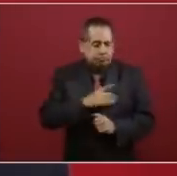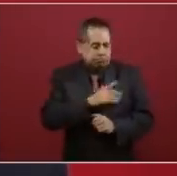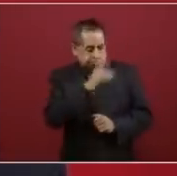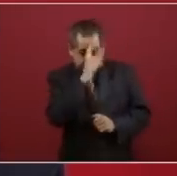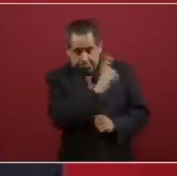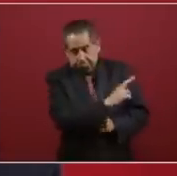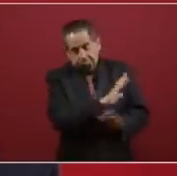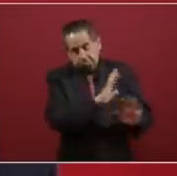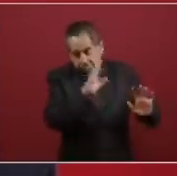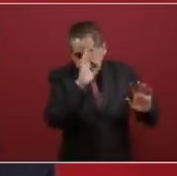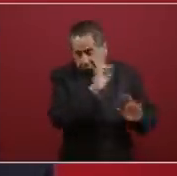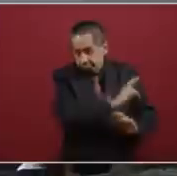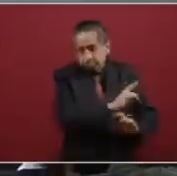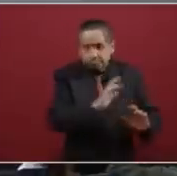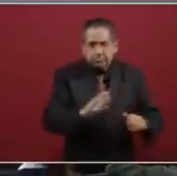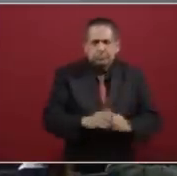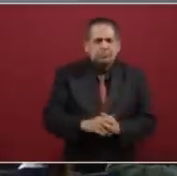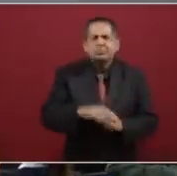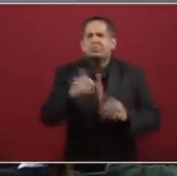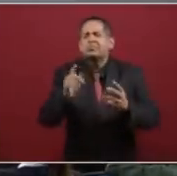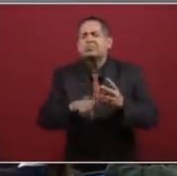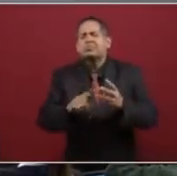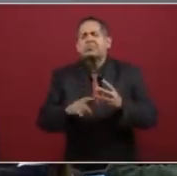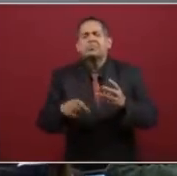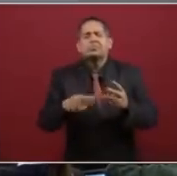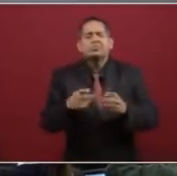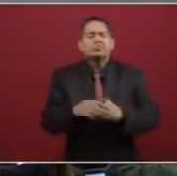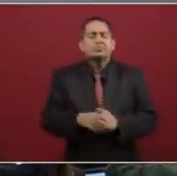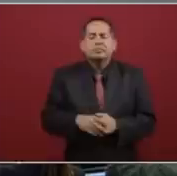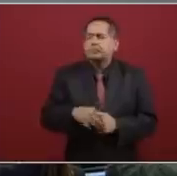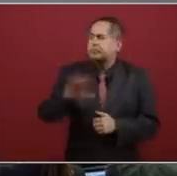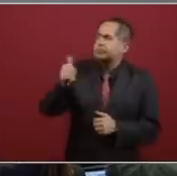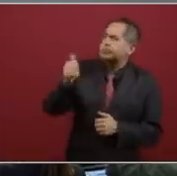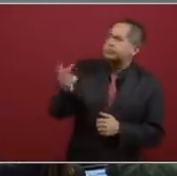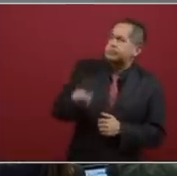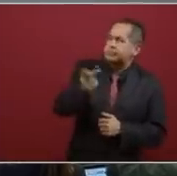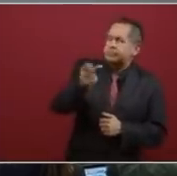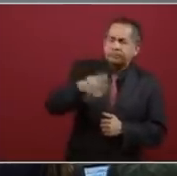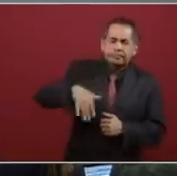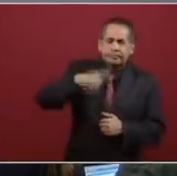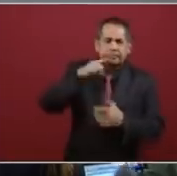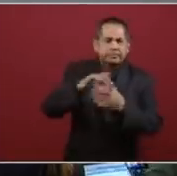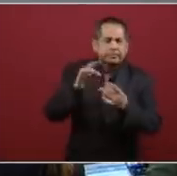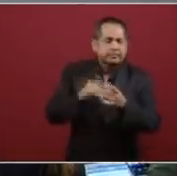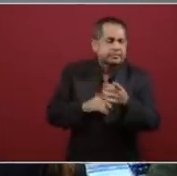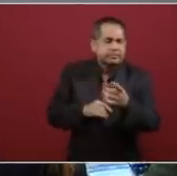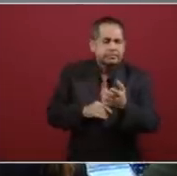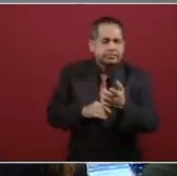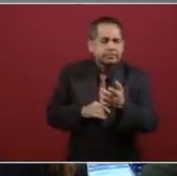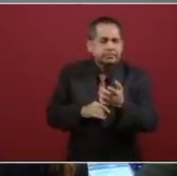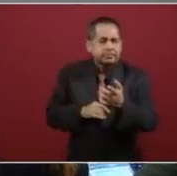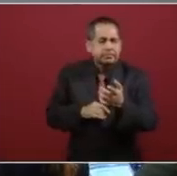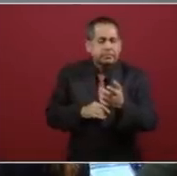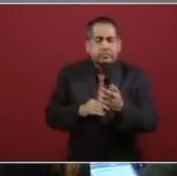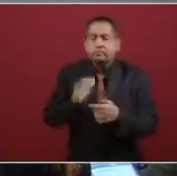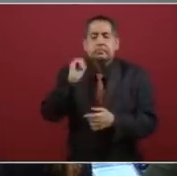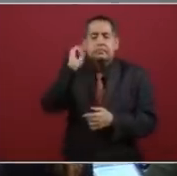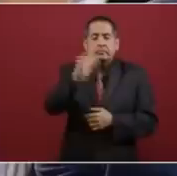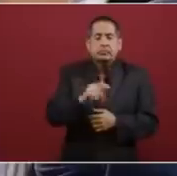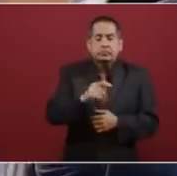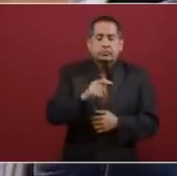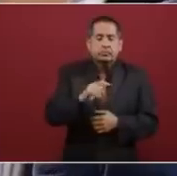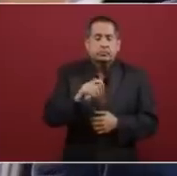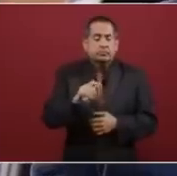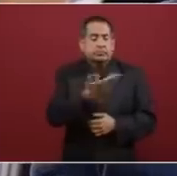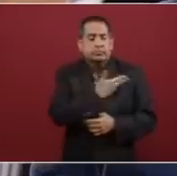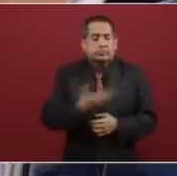respetamos. ¿Cuál es la otra? Que le hacía es que si hubo algún mensaje de Donald